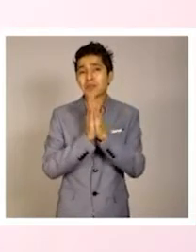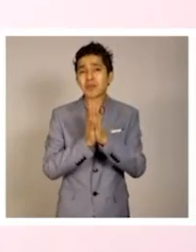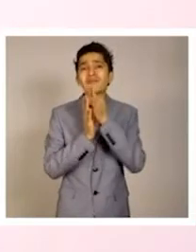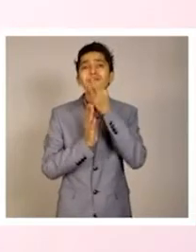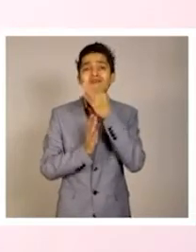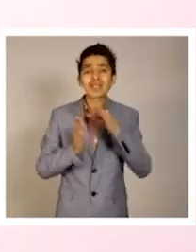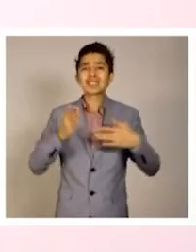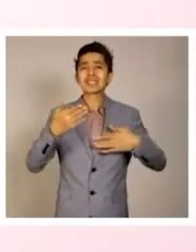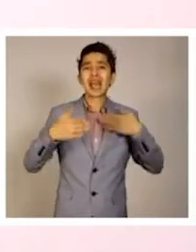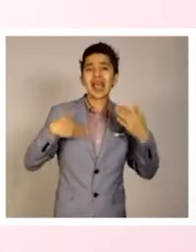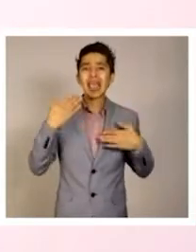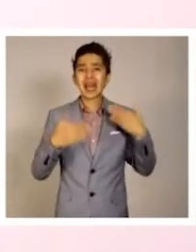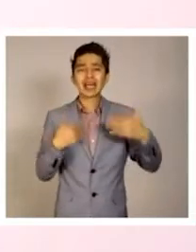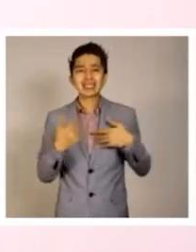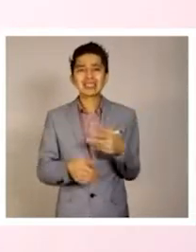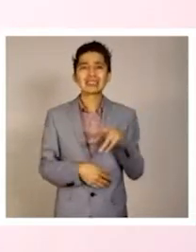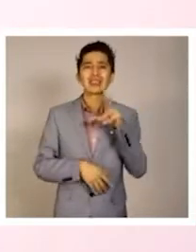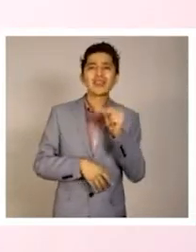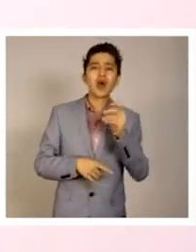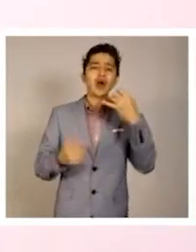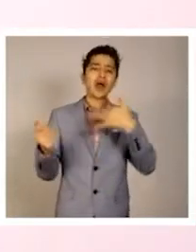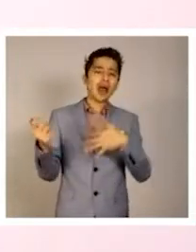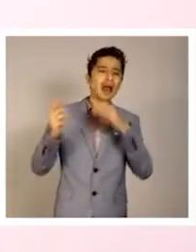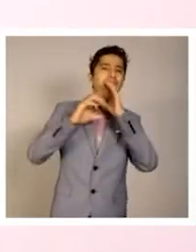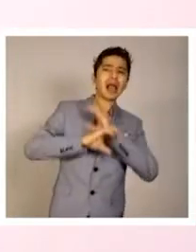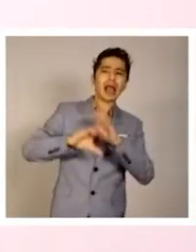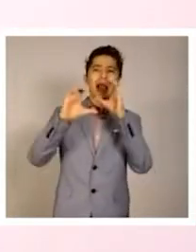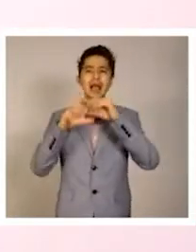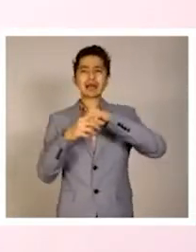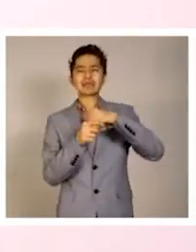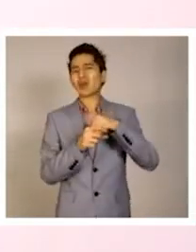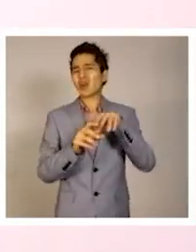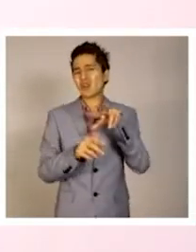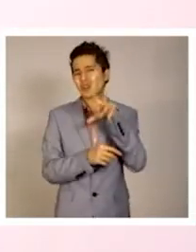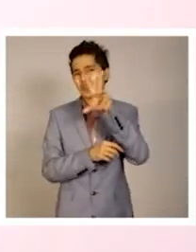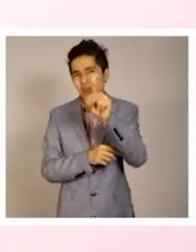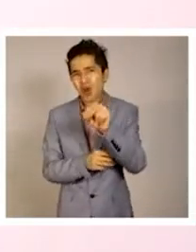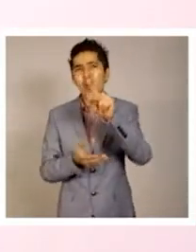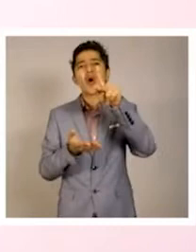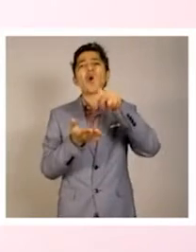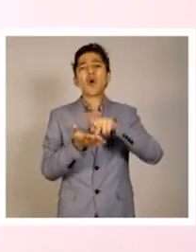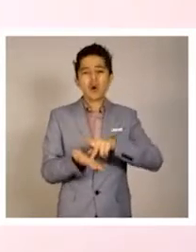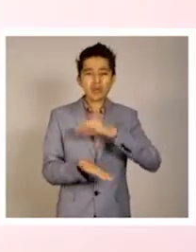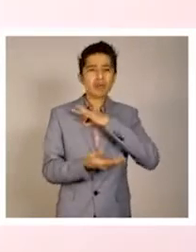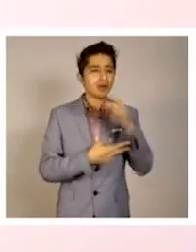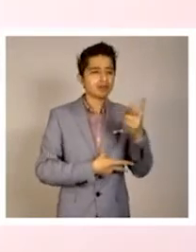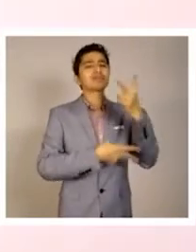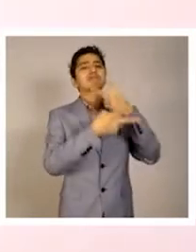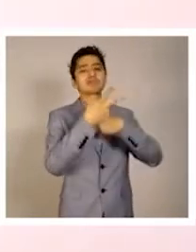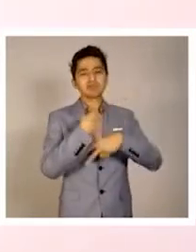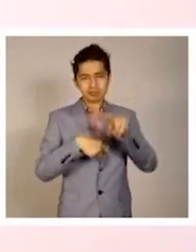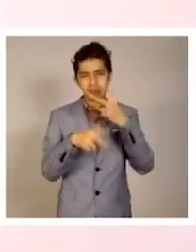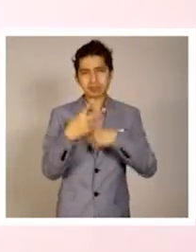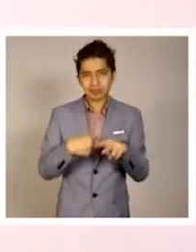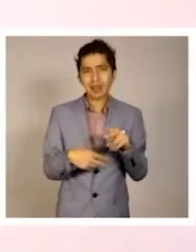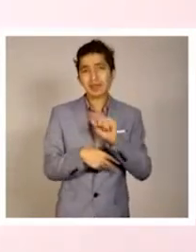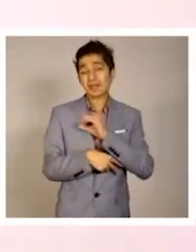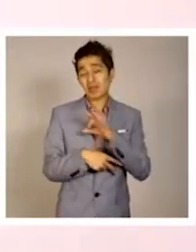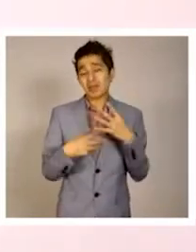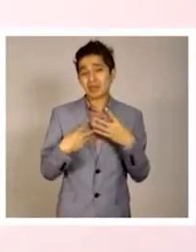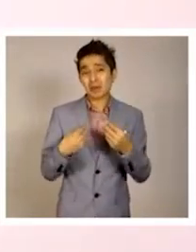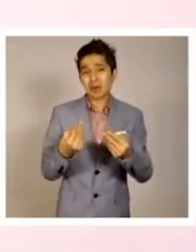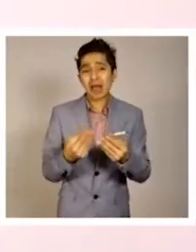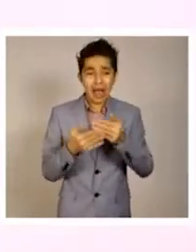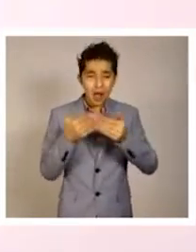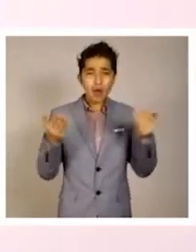Entonces eso es una enorme contradicción la que sucede